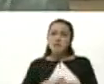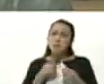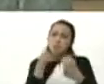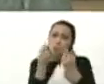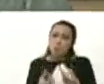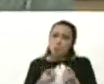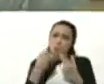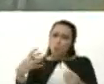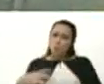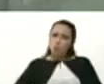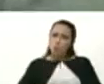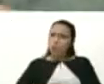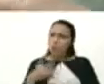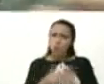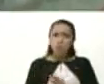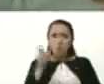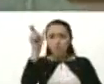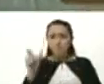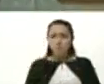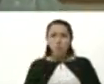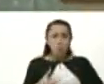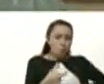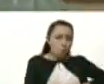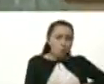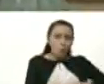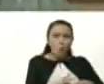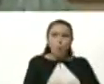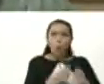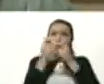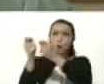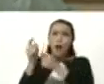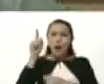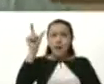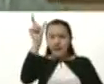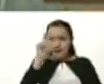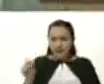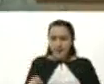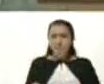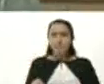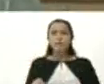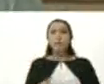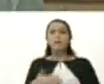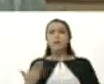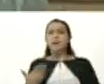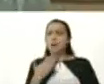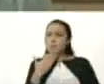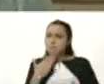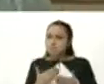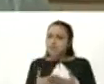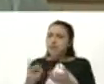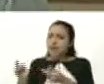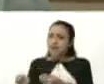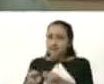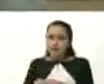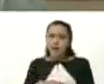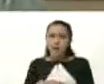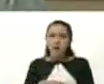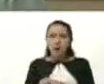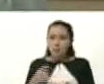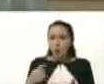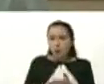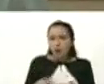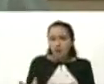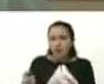de un señor que lleva un reloj a una relojería en París, y el señor pide un recibo. Necesito el